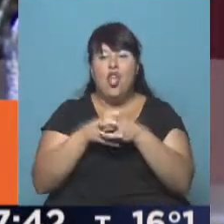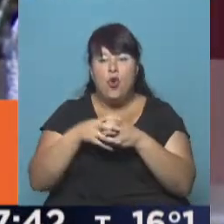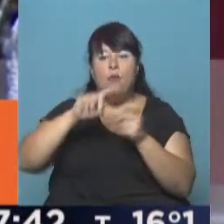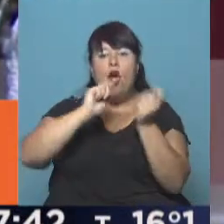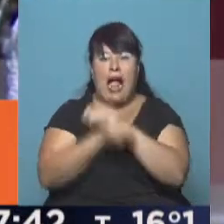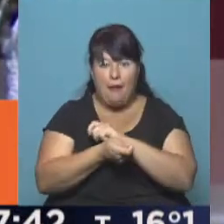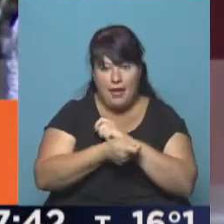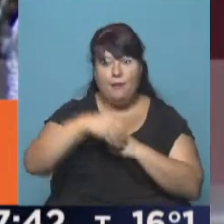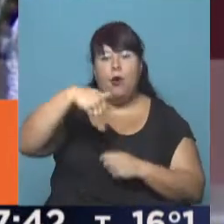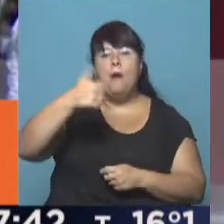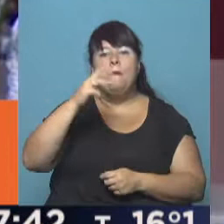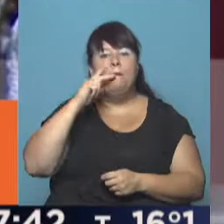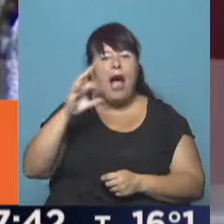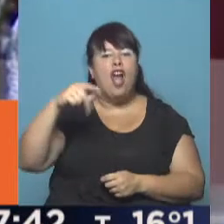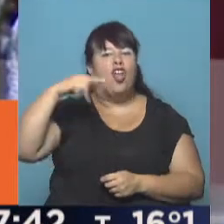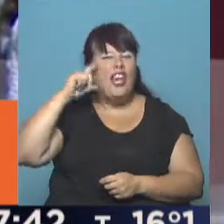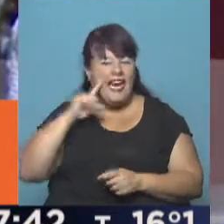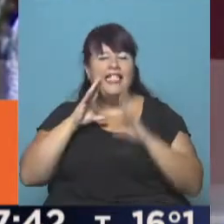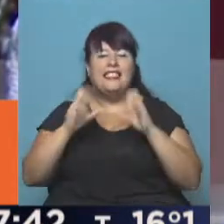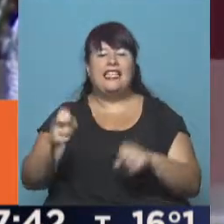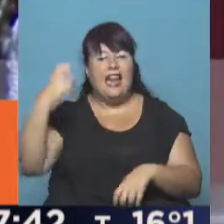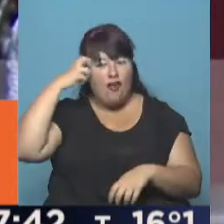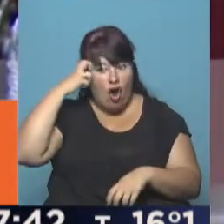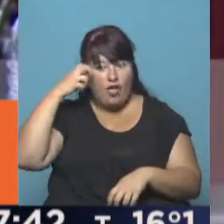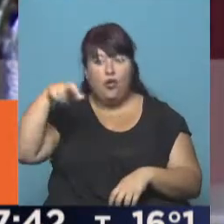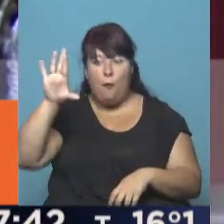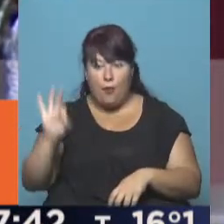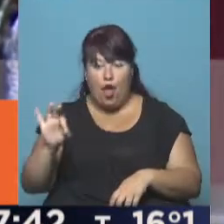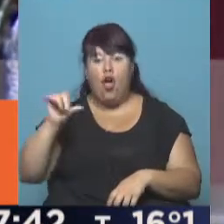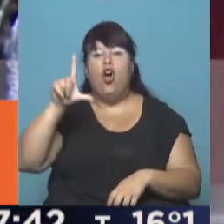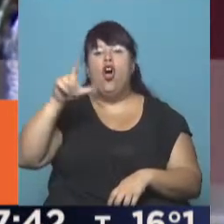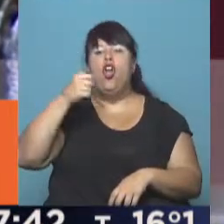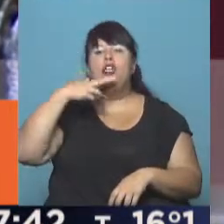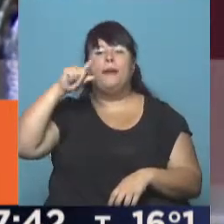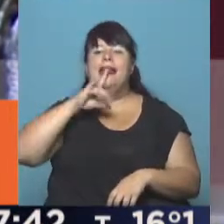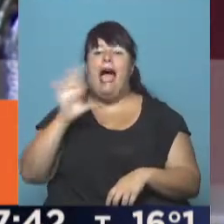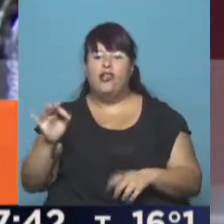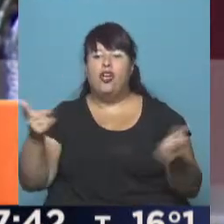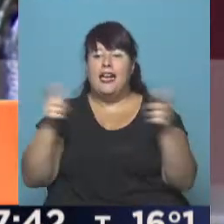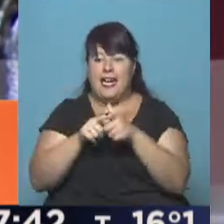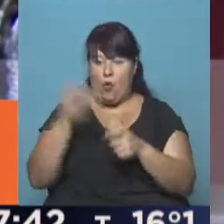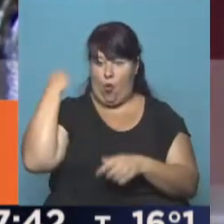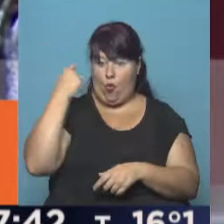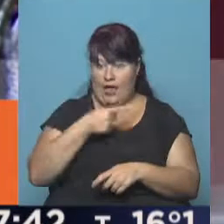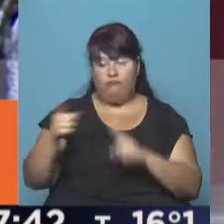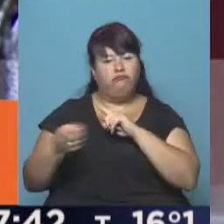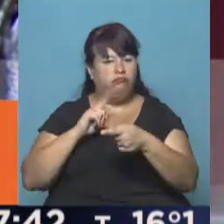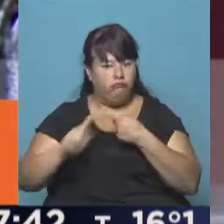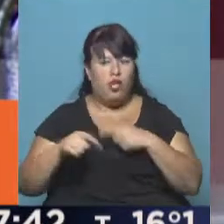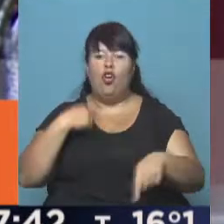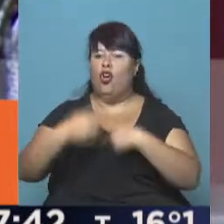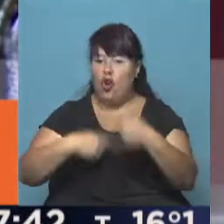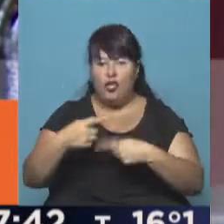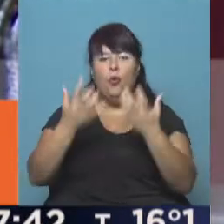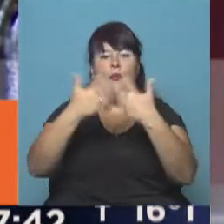de Cambiemos, Mario Negri, y la secretaria parlamentaria del PRO, Silvia Lospenato, se reunieron la última semana y acordaron avanzar